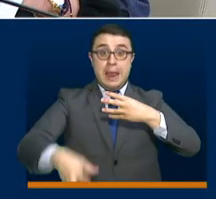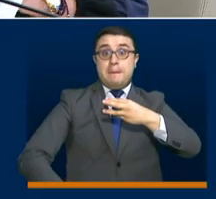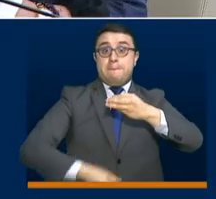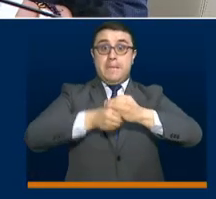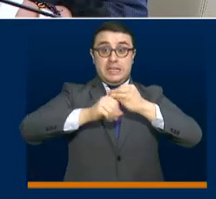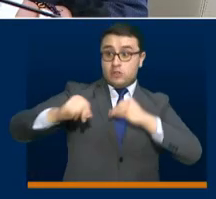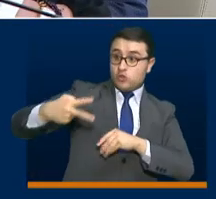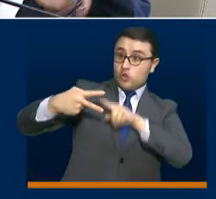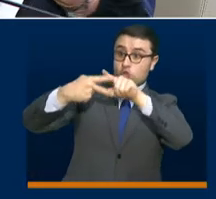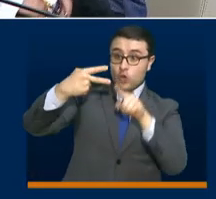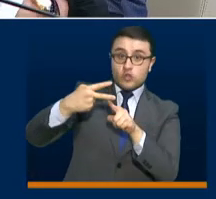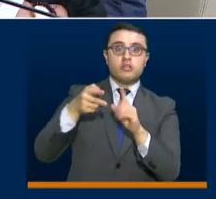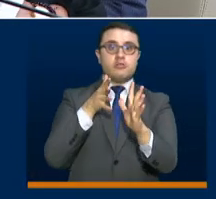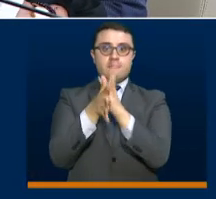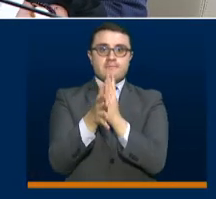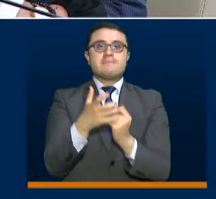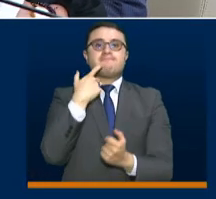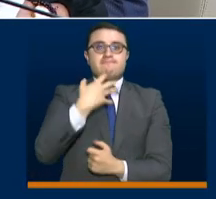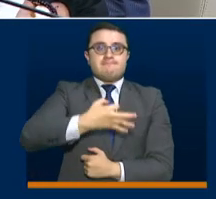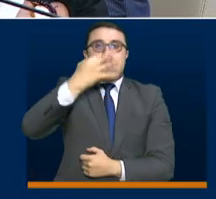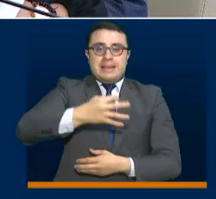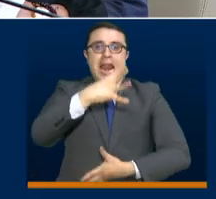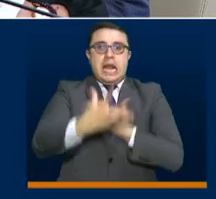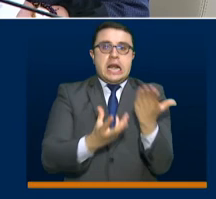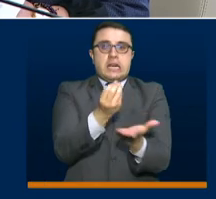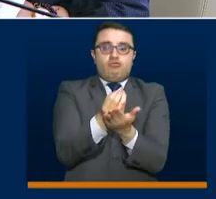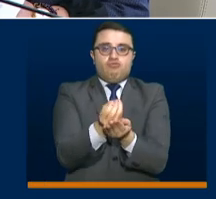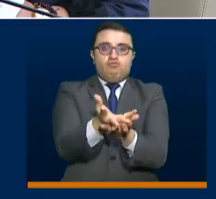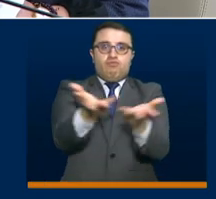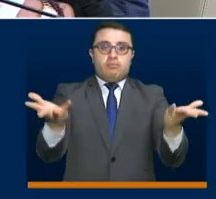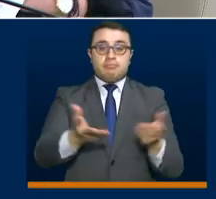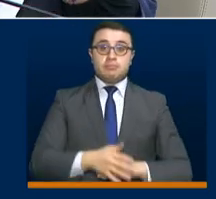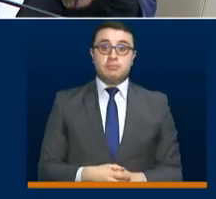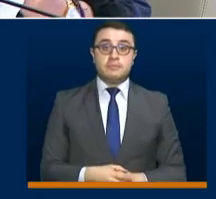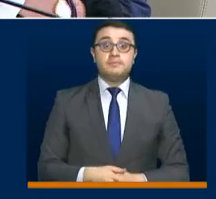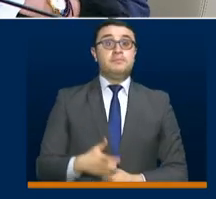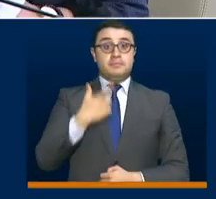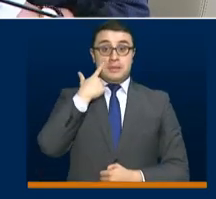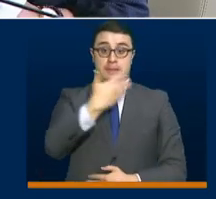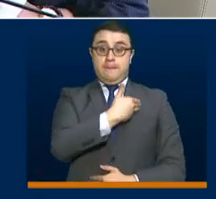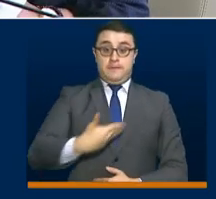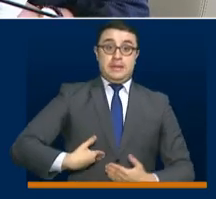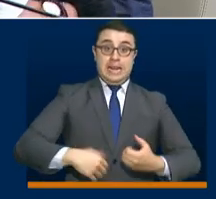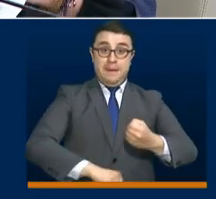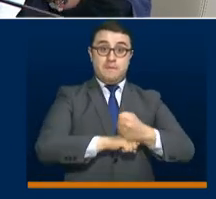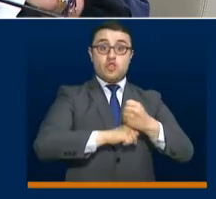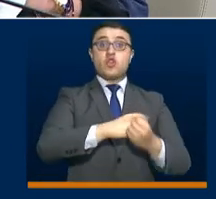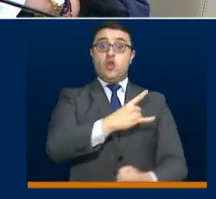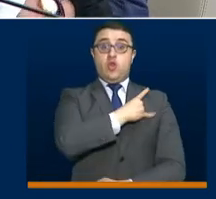hoy vamos a dar además resultados finales de una de ellas. Y como mencionaba el presidente, apoyar a la universidad